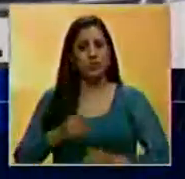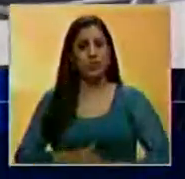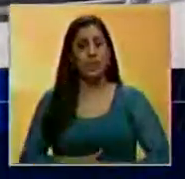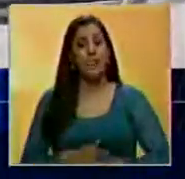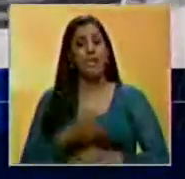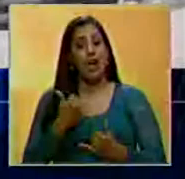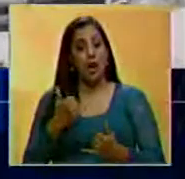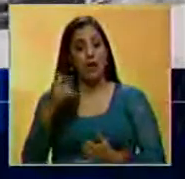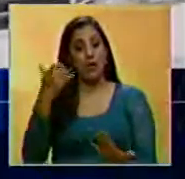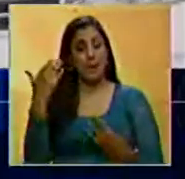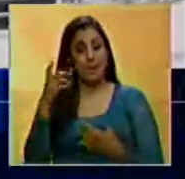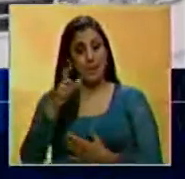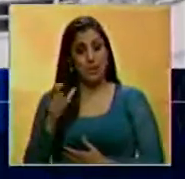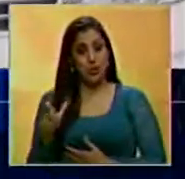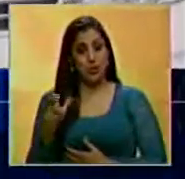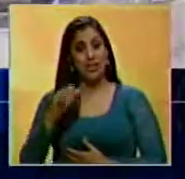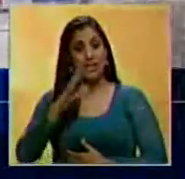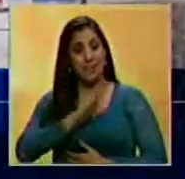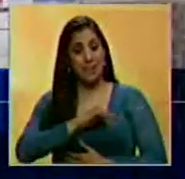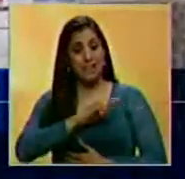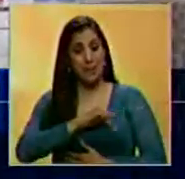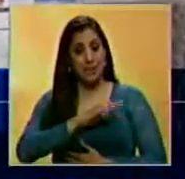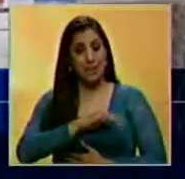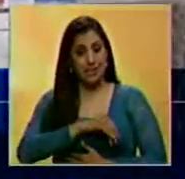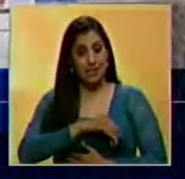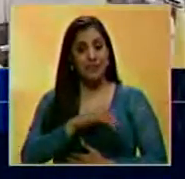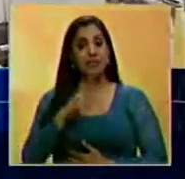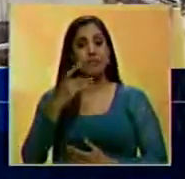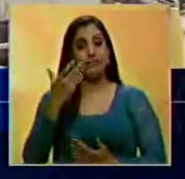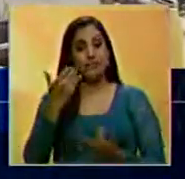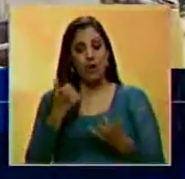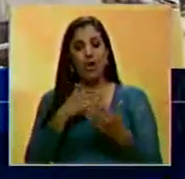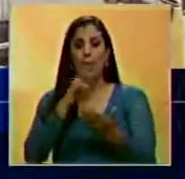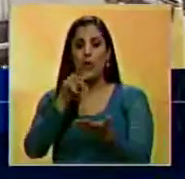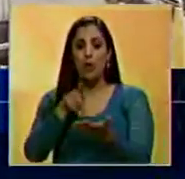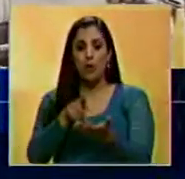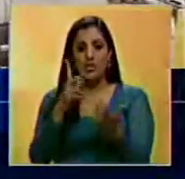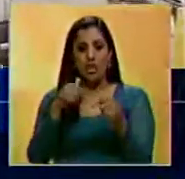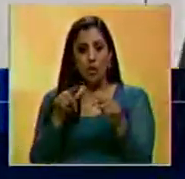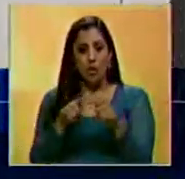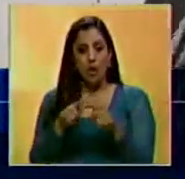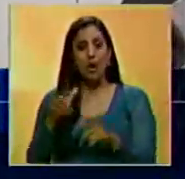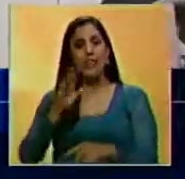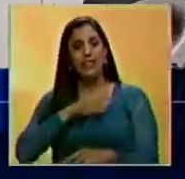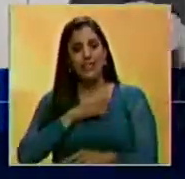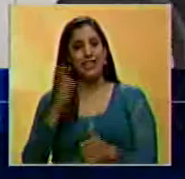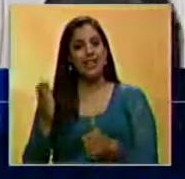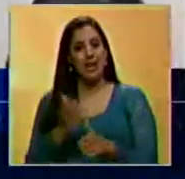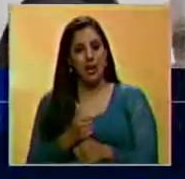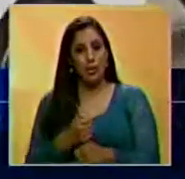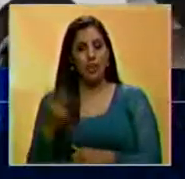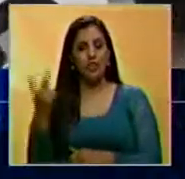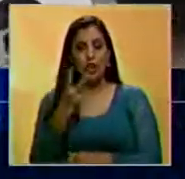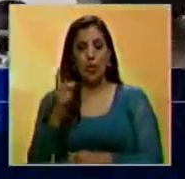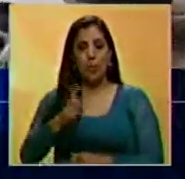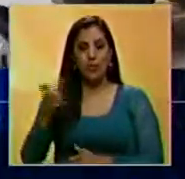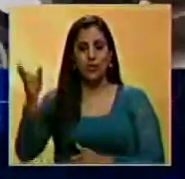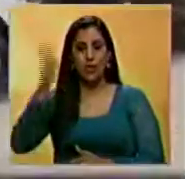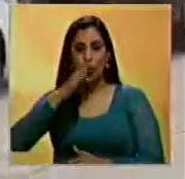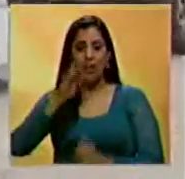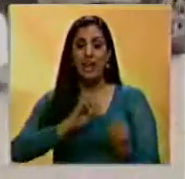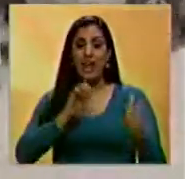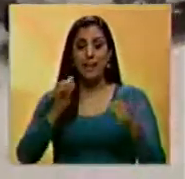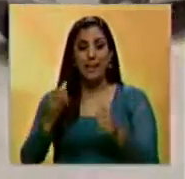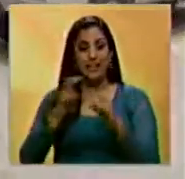funcionarios de la subdelegación del pse y cpc de caicara del orinoco se presentaron al lugar donde fueron localizados ambos cadáveres e